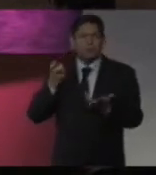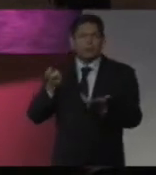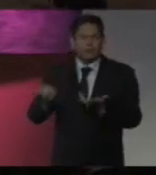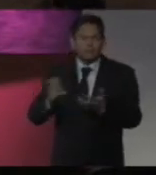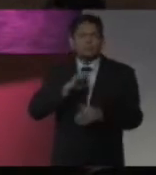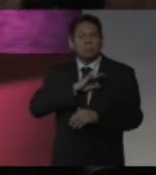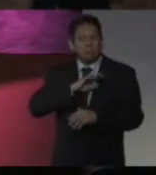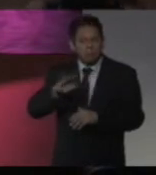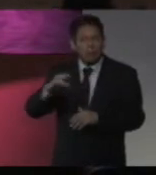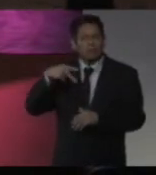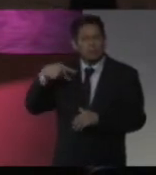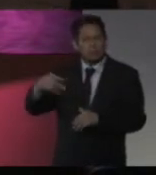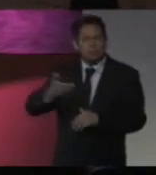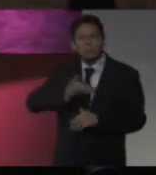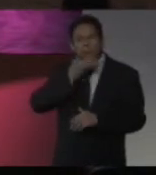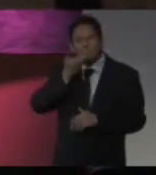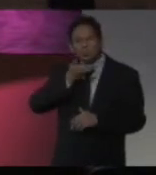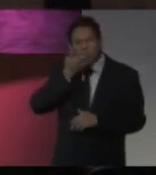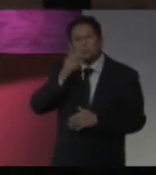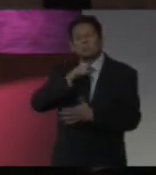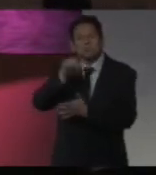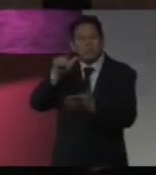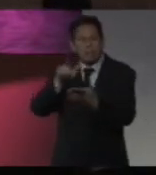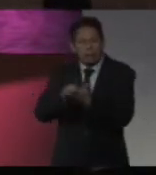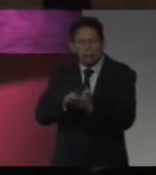podido precisamente